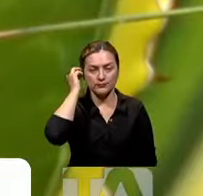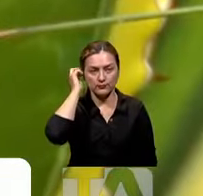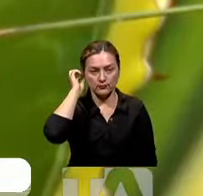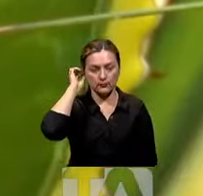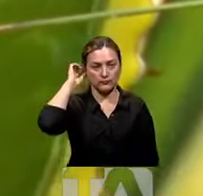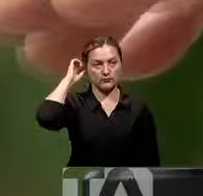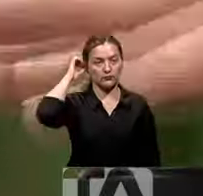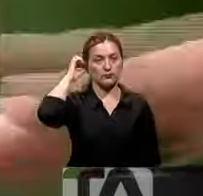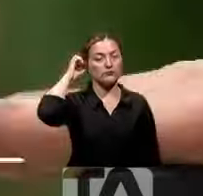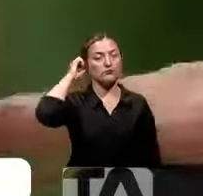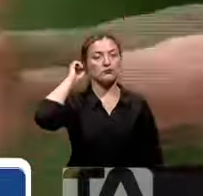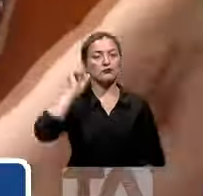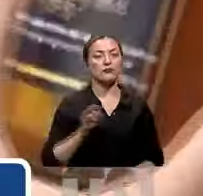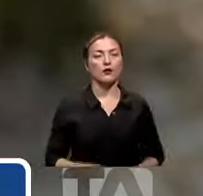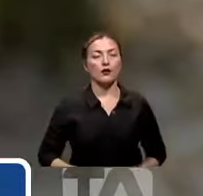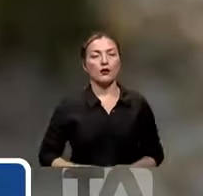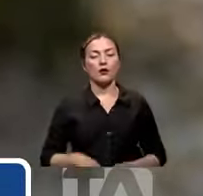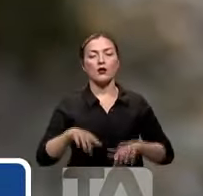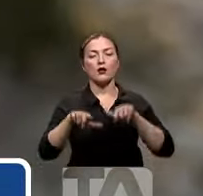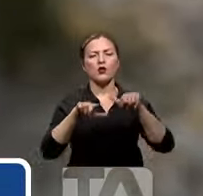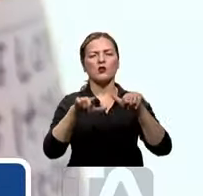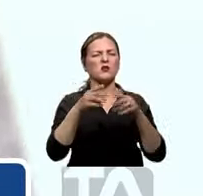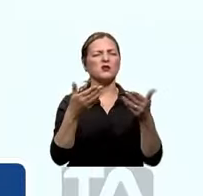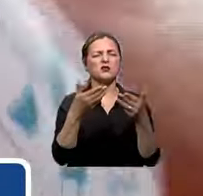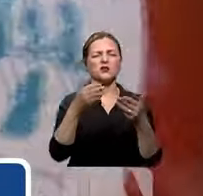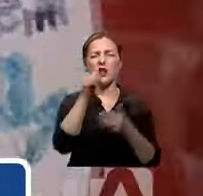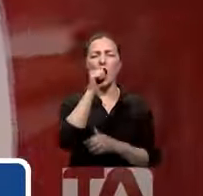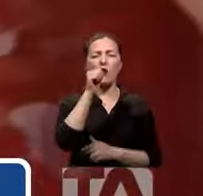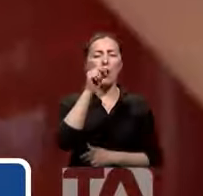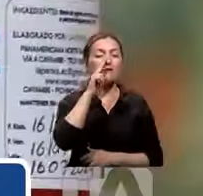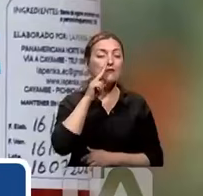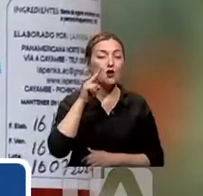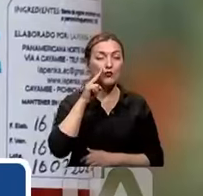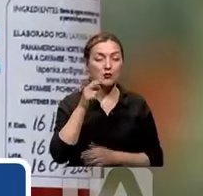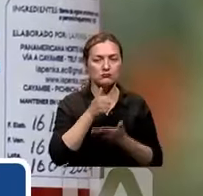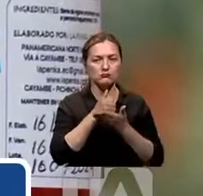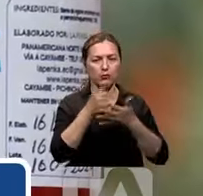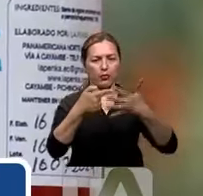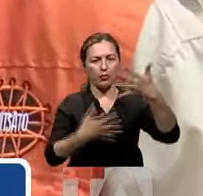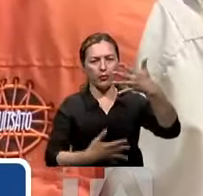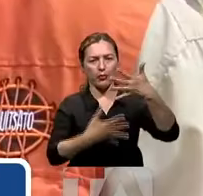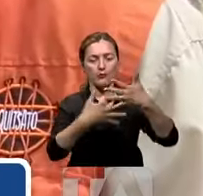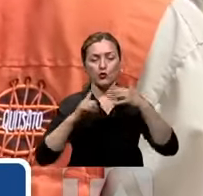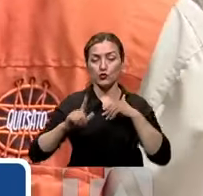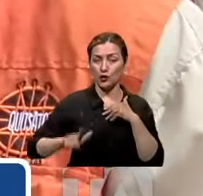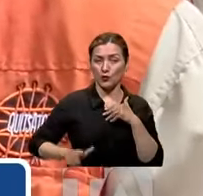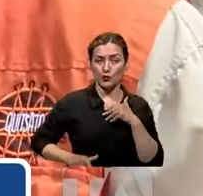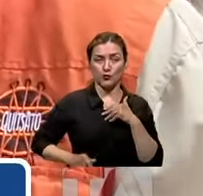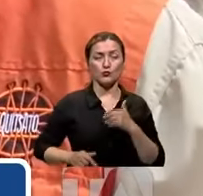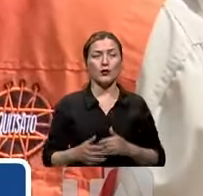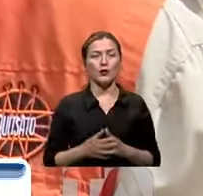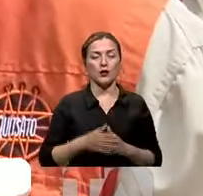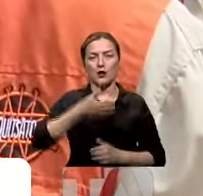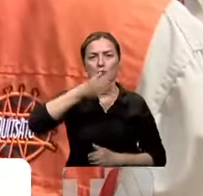su corazón guarda el chaguarmishki o aguamiel, una sustancia que tiene múltiples beneficios para la salud. Estamos hablando de la bebida